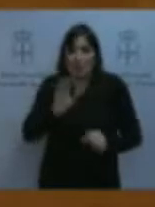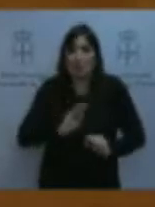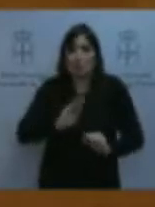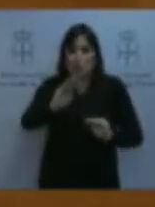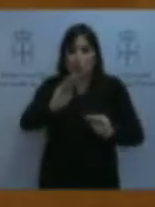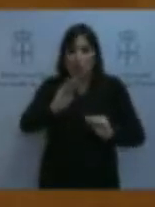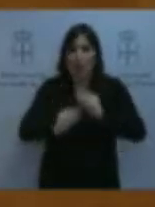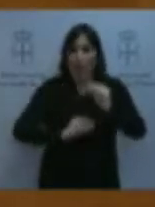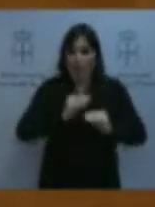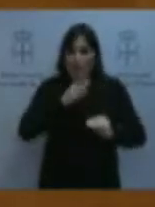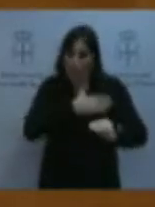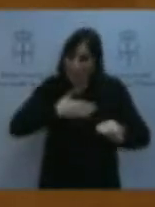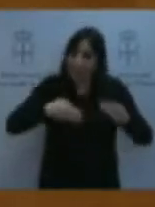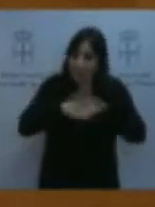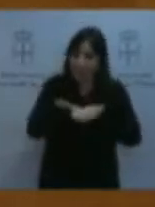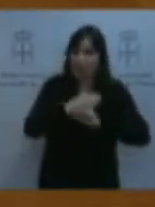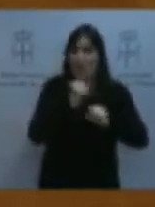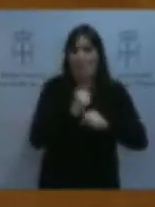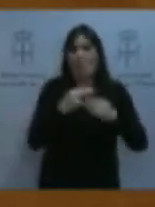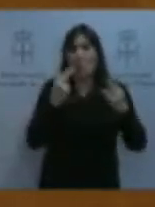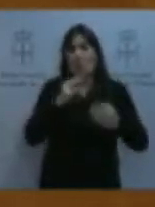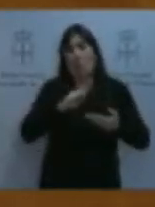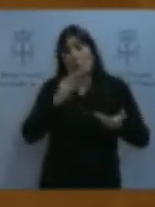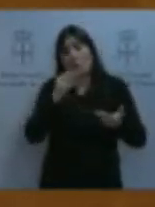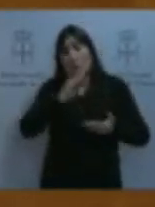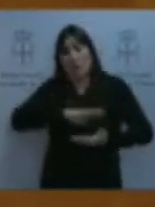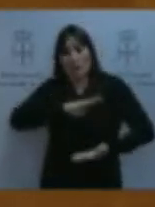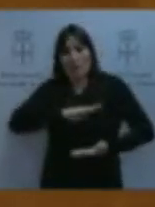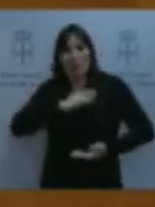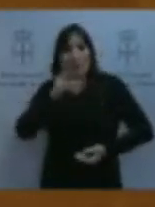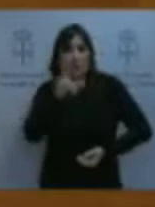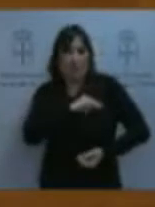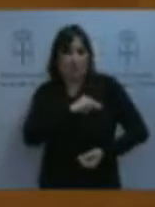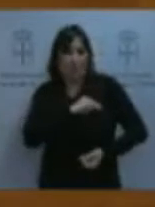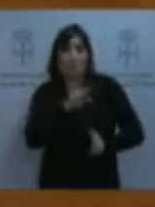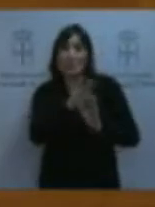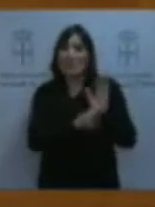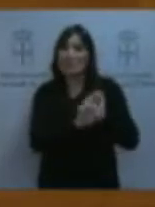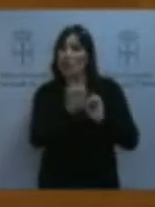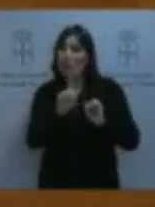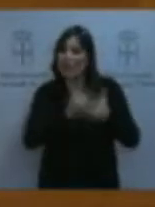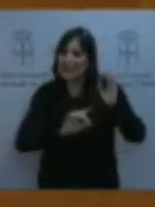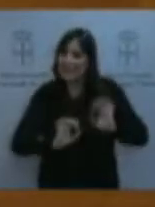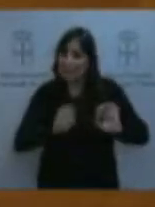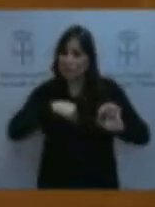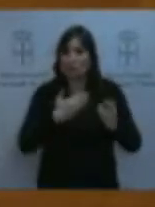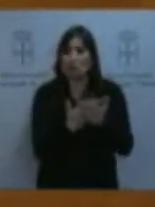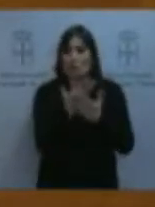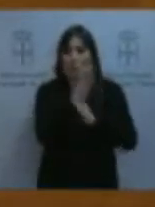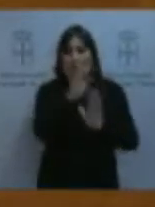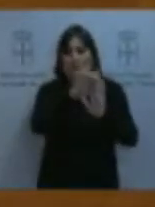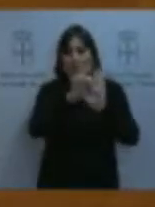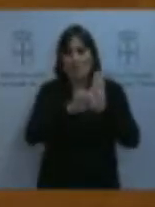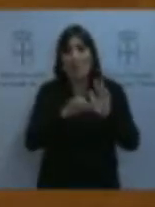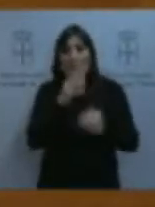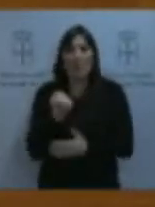igualdad, mérito y capacidad. Son 11 las medidas concretas que proponemos para el respaldo de la Cámara, 11 medidas para garantizar